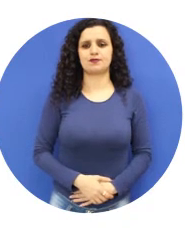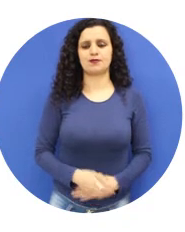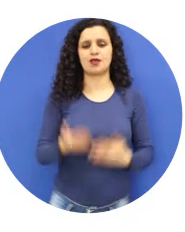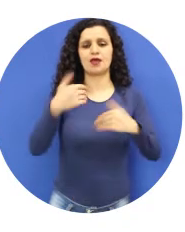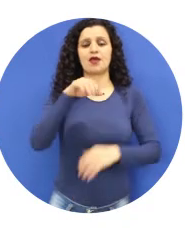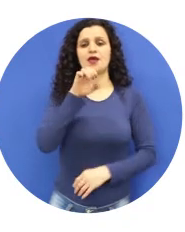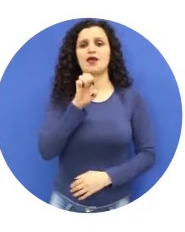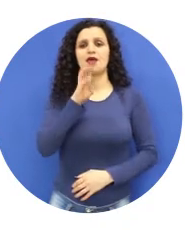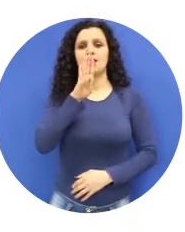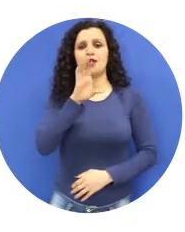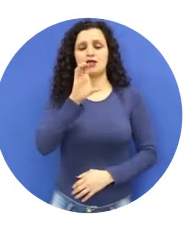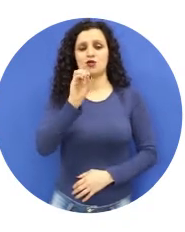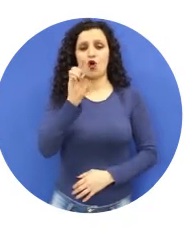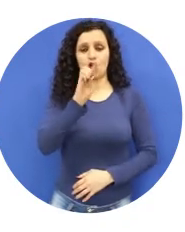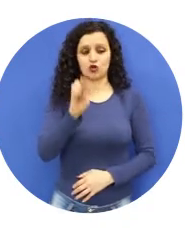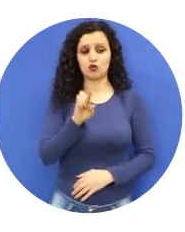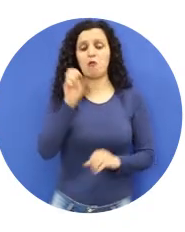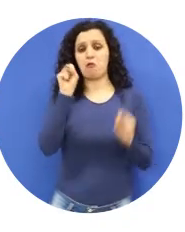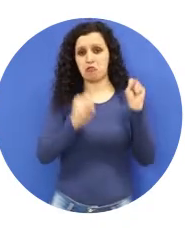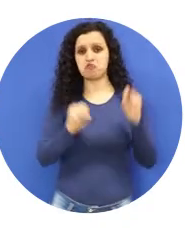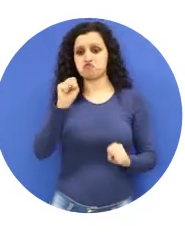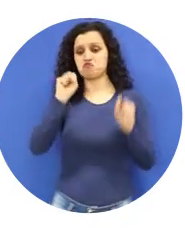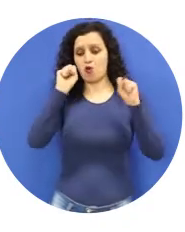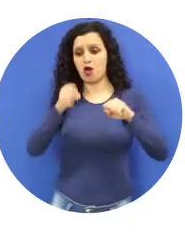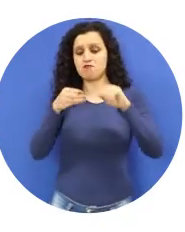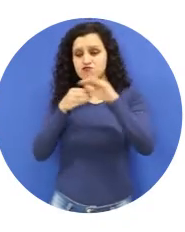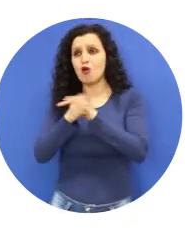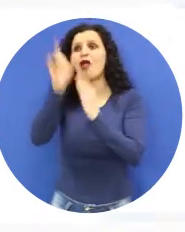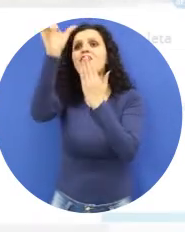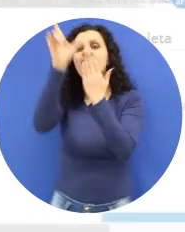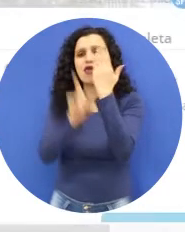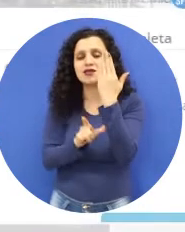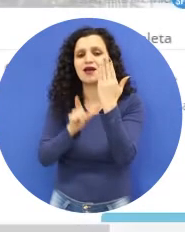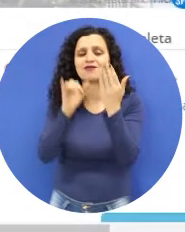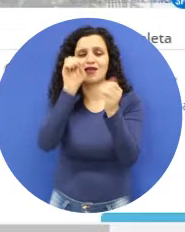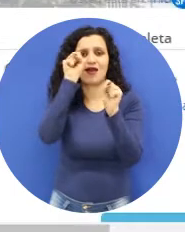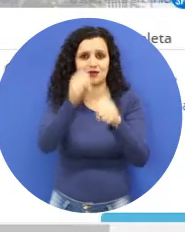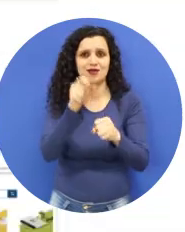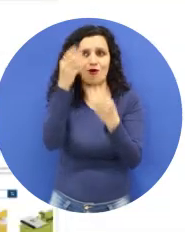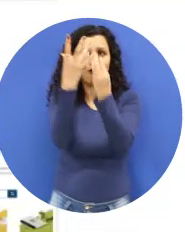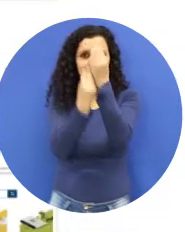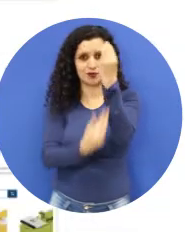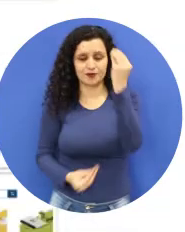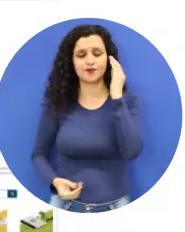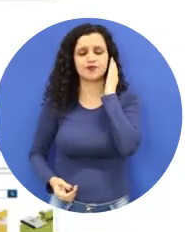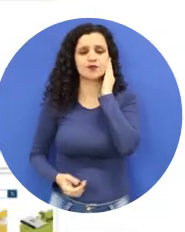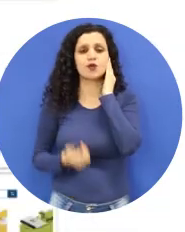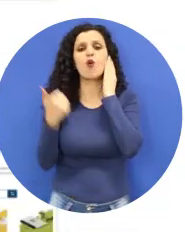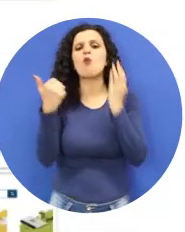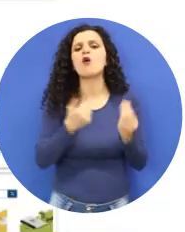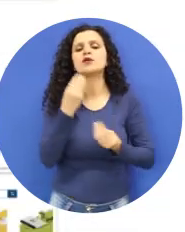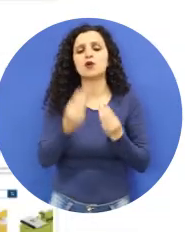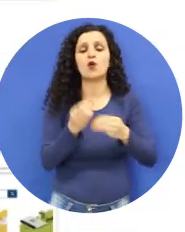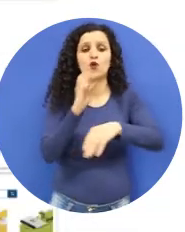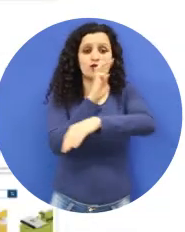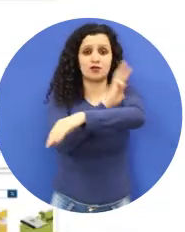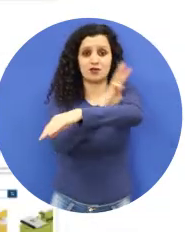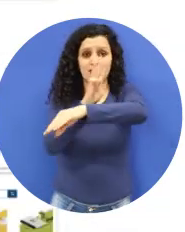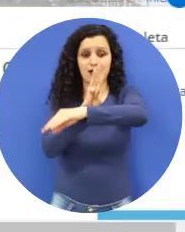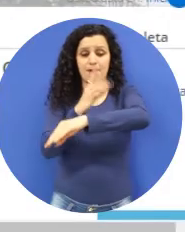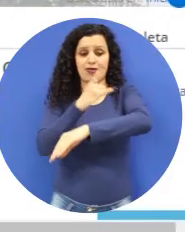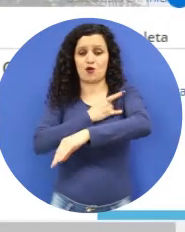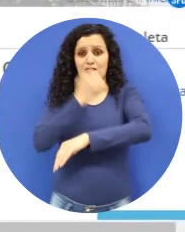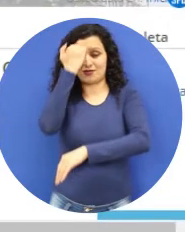Con EBSCOhot también tenemos la posibilidad de acceder a una lista de tesauros. Para ello, ingresa a la página de la